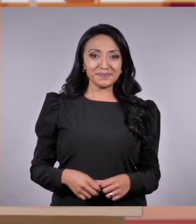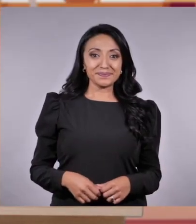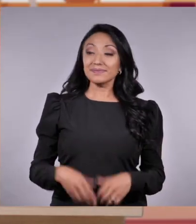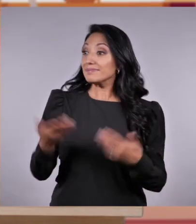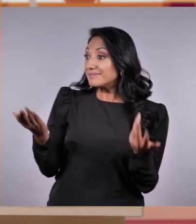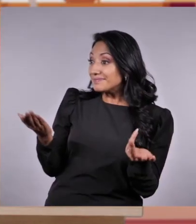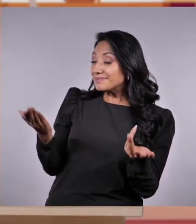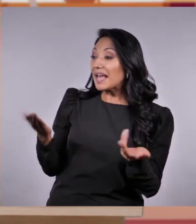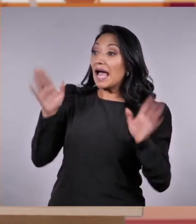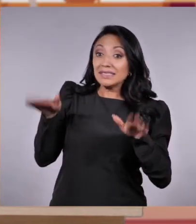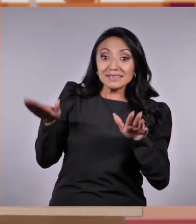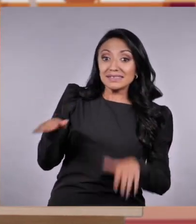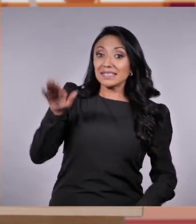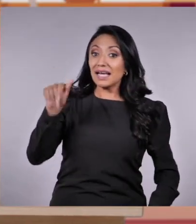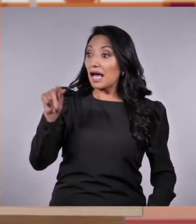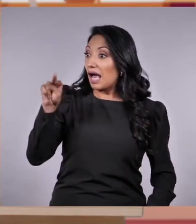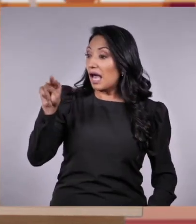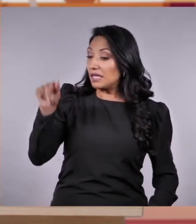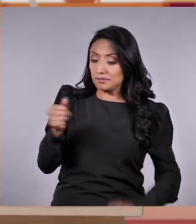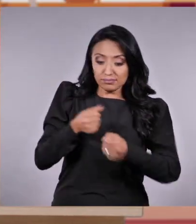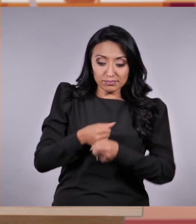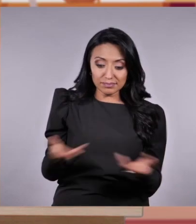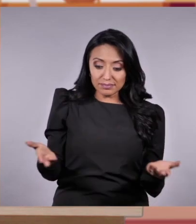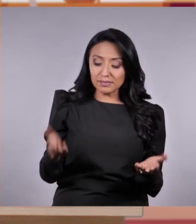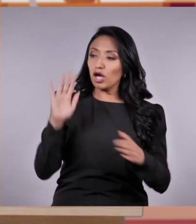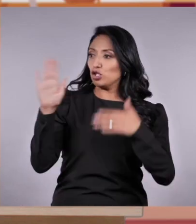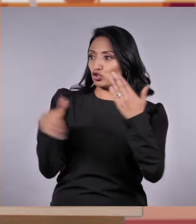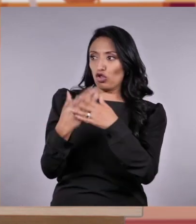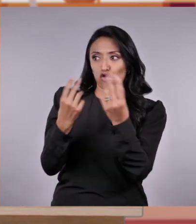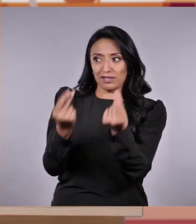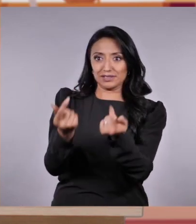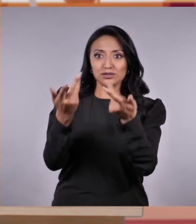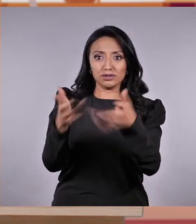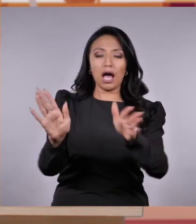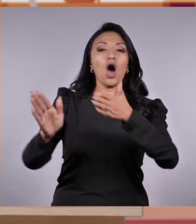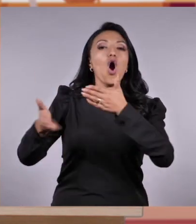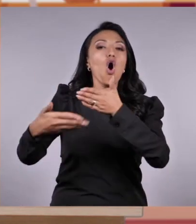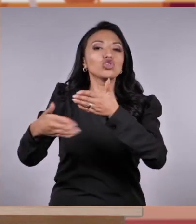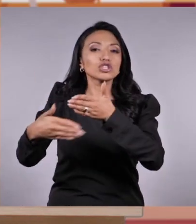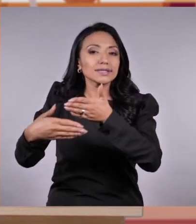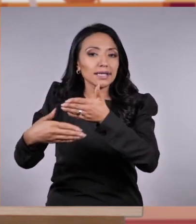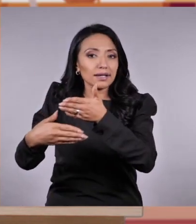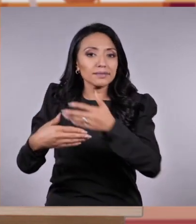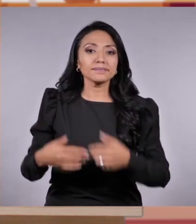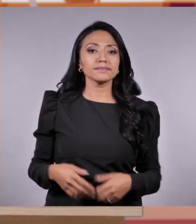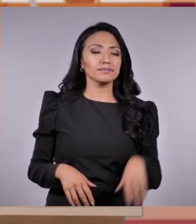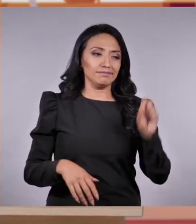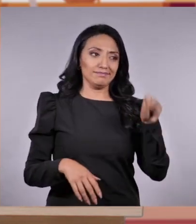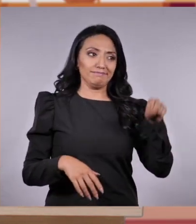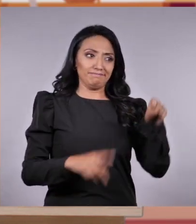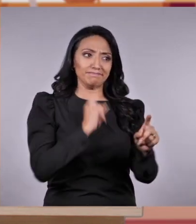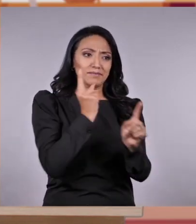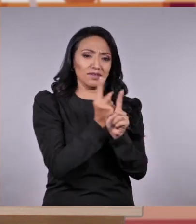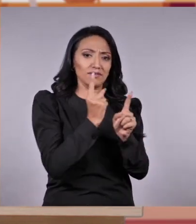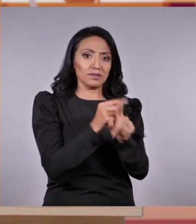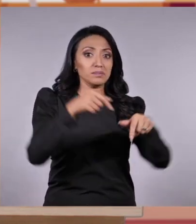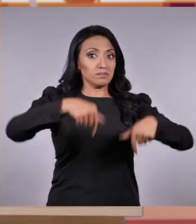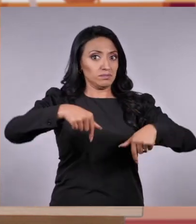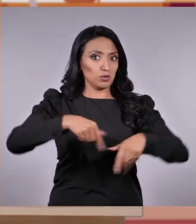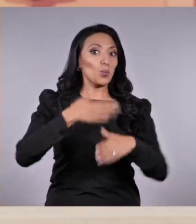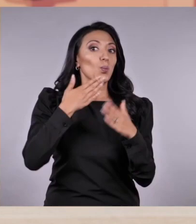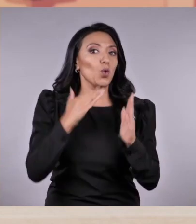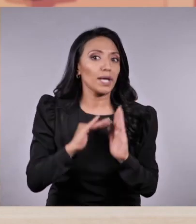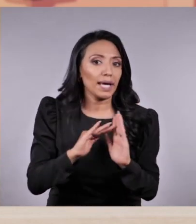¡Ay! ¡Ana! ¡Dime! ¡Ana! Ya tenemos todo. Ahora a cocinar. Es verdad, Eli. Aquí tenemos,